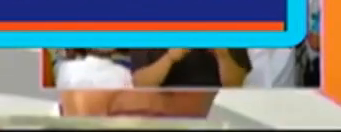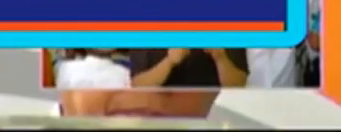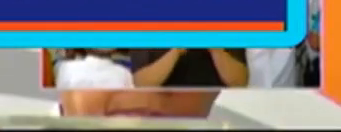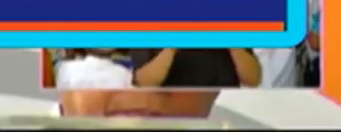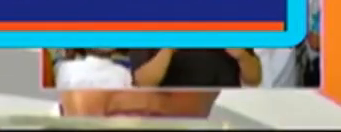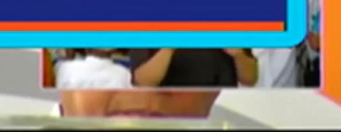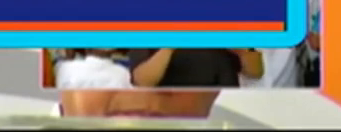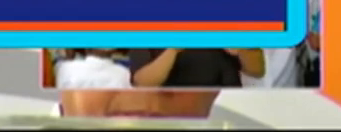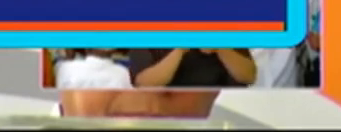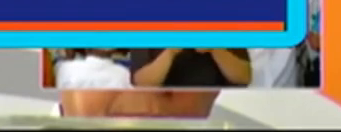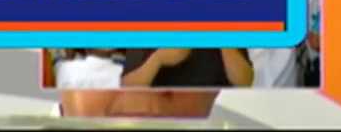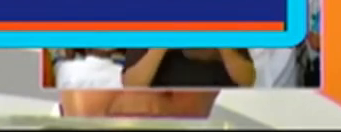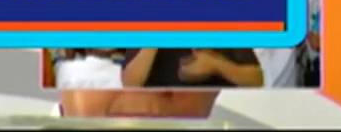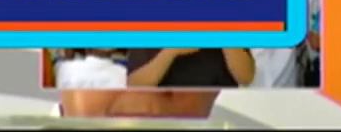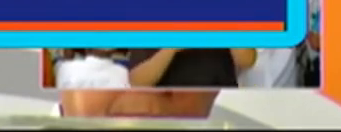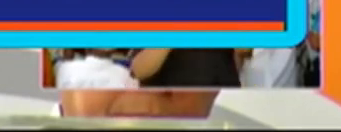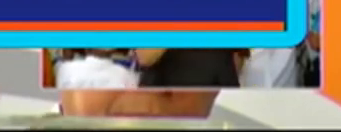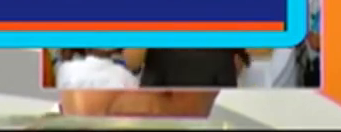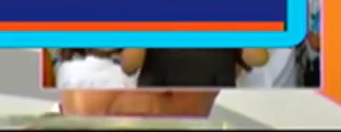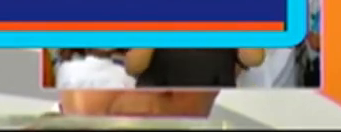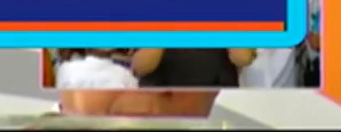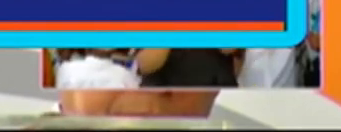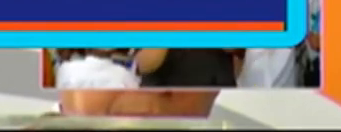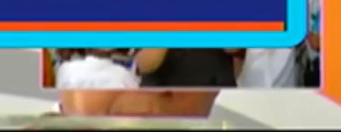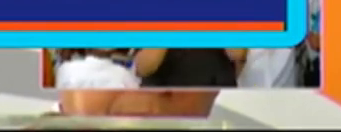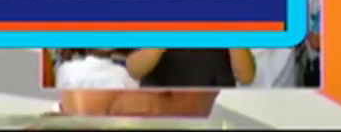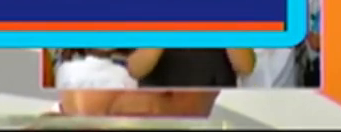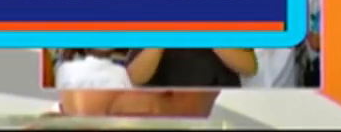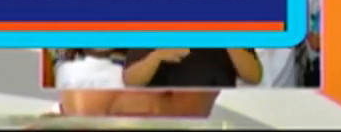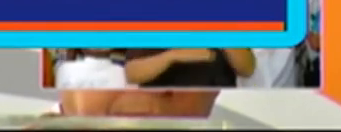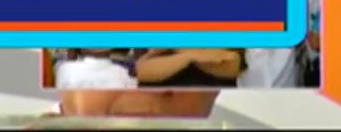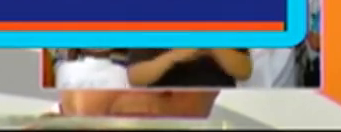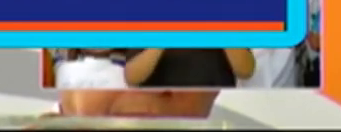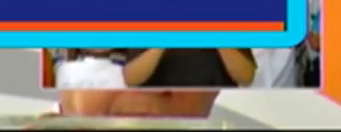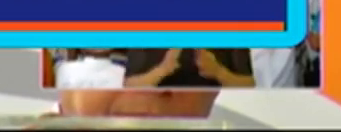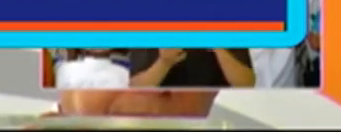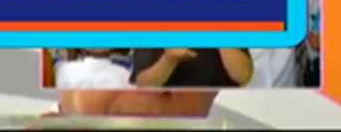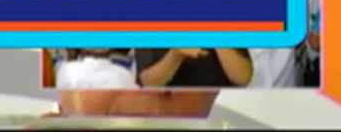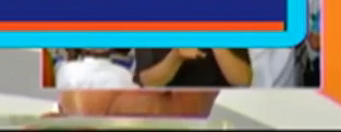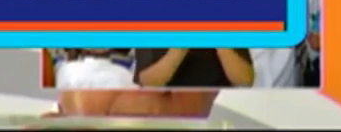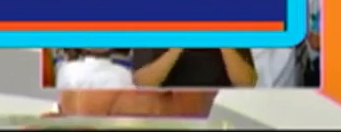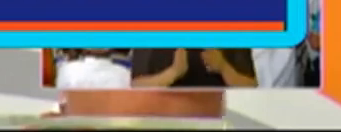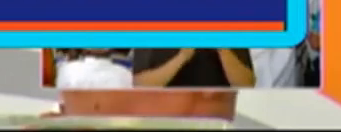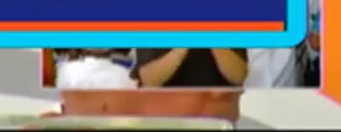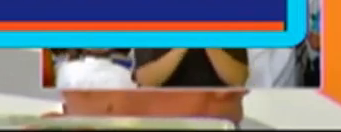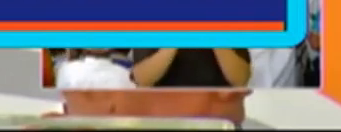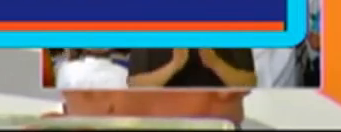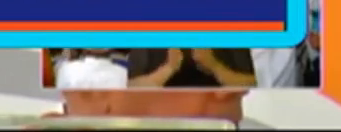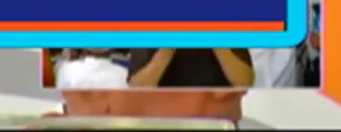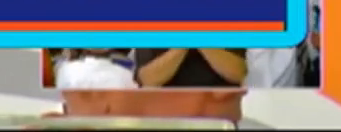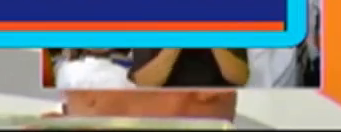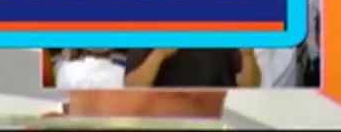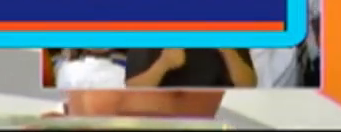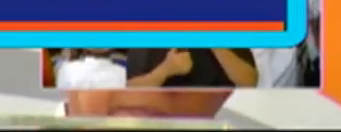desmayar y lograr sus sueños, sea convertirse en ingenieros, en médicos, en abogados, en lo que